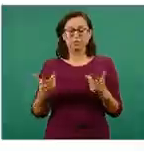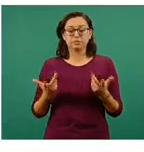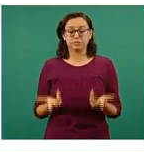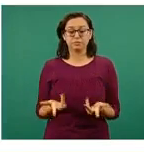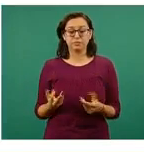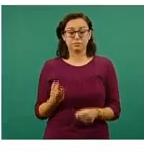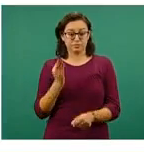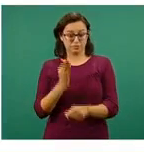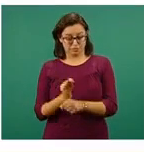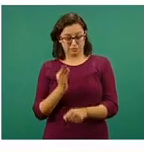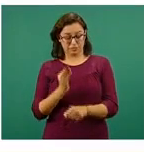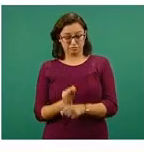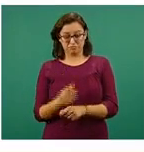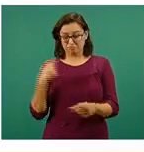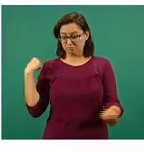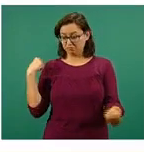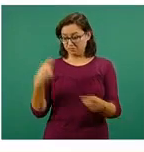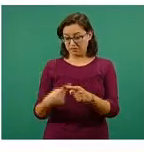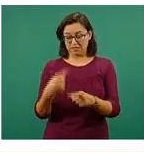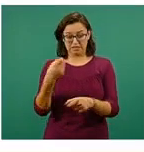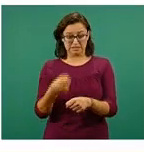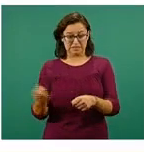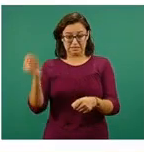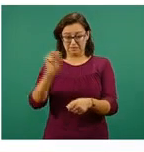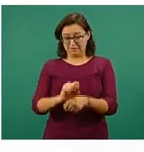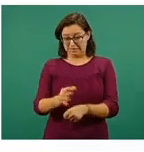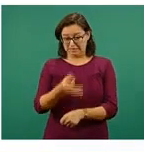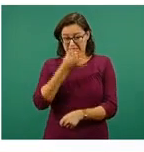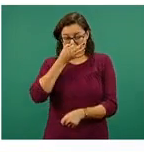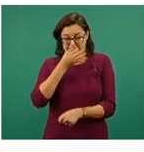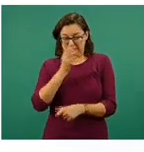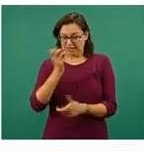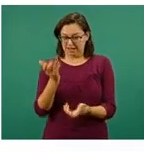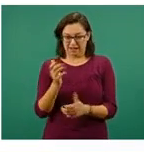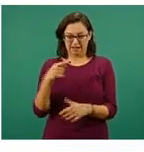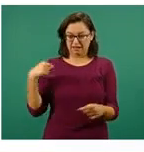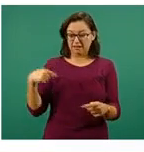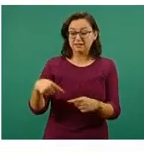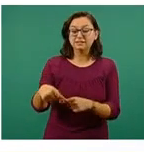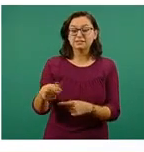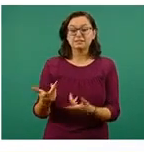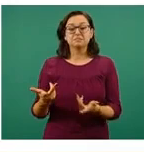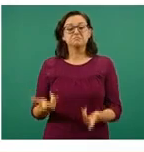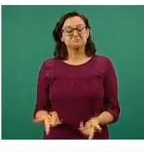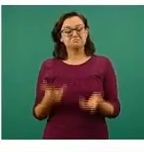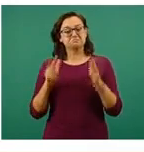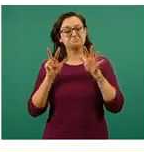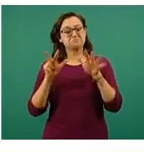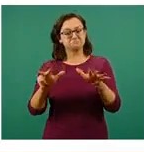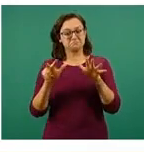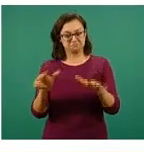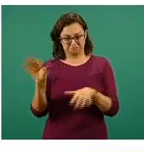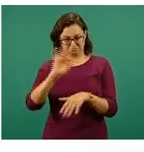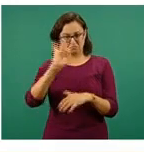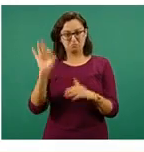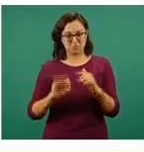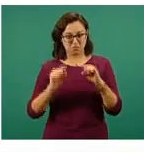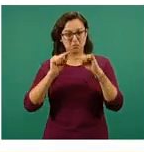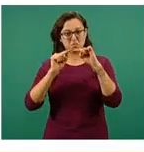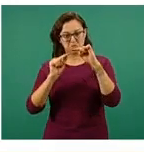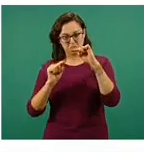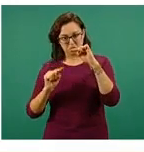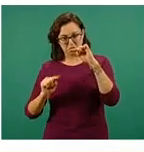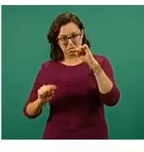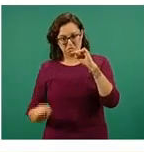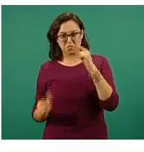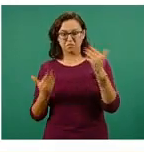ya casi cerrando la semana epidemiológica con un descenso del 18% de la semana 15 con respecto a